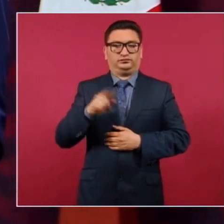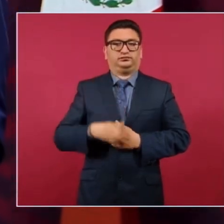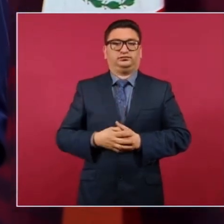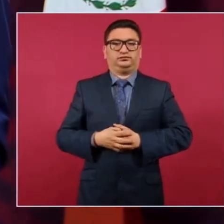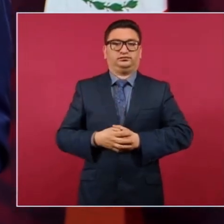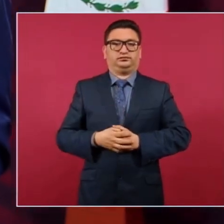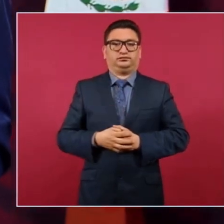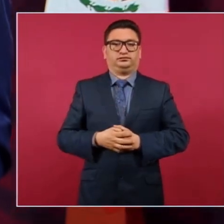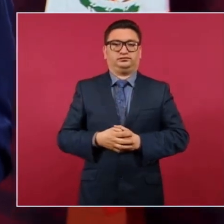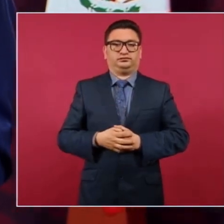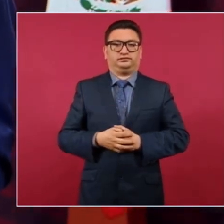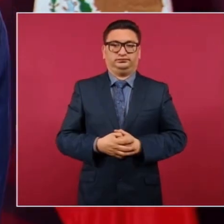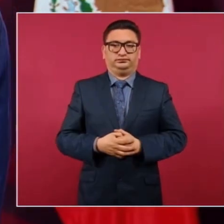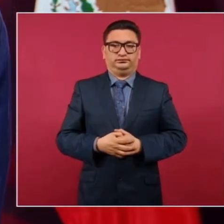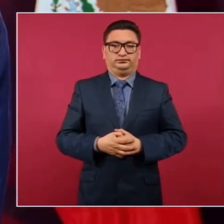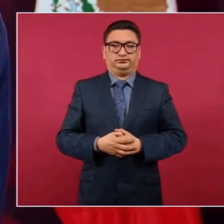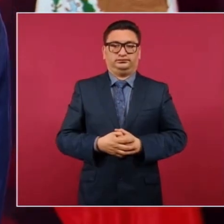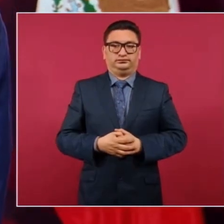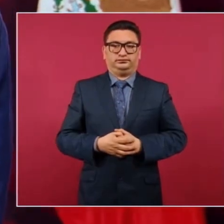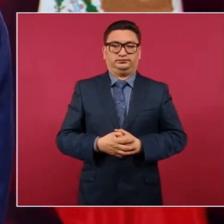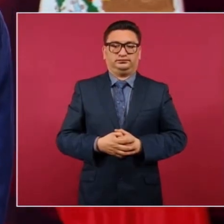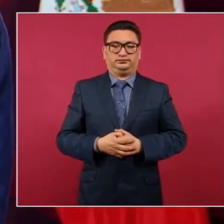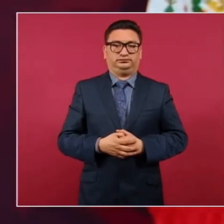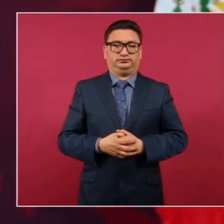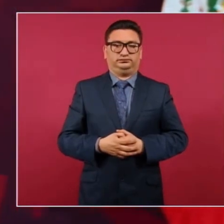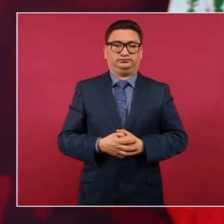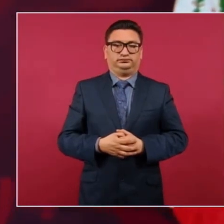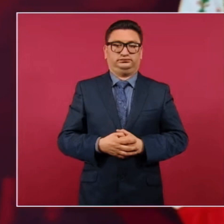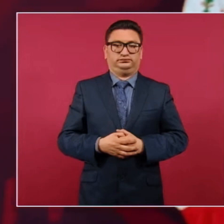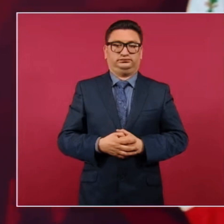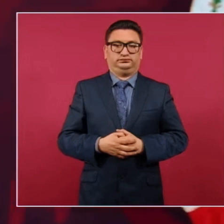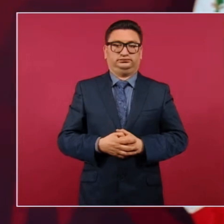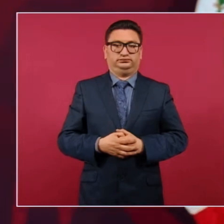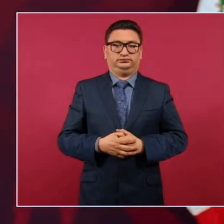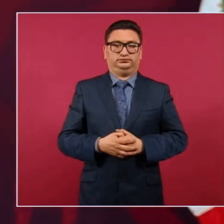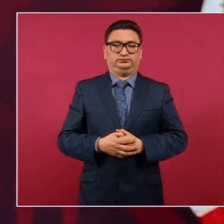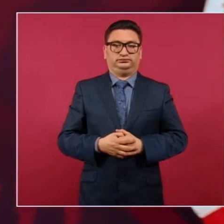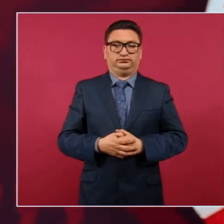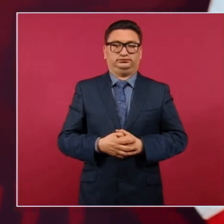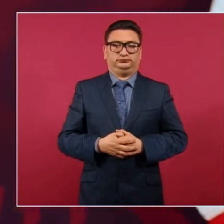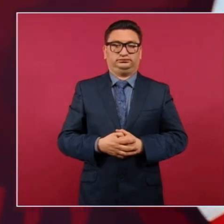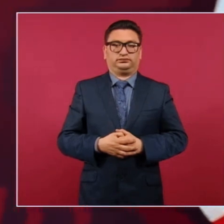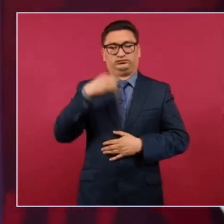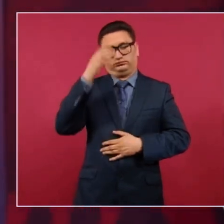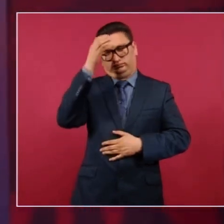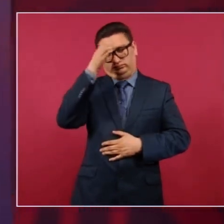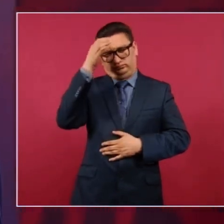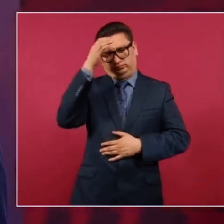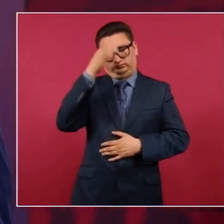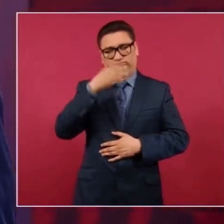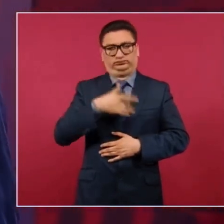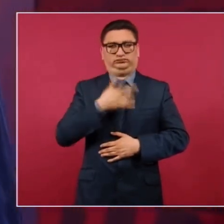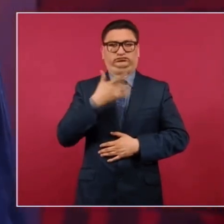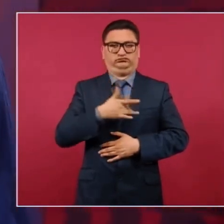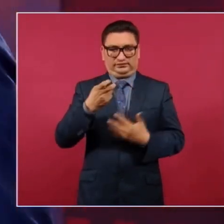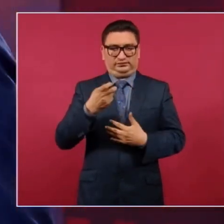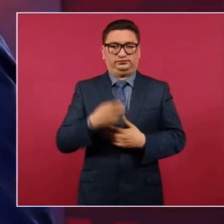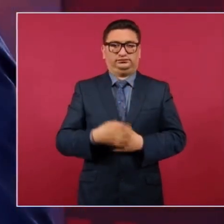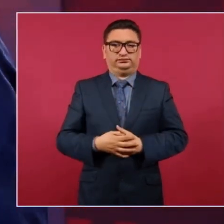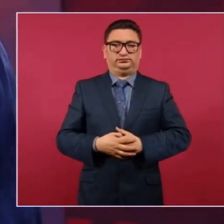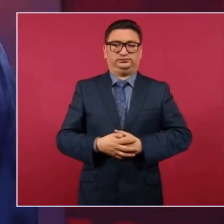es admirable. Desde que tengo conciencia sobre estos